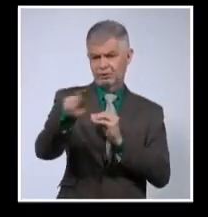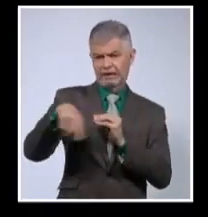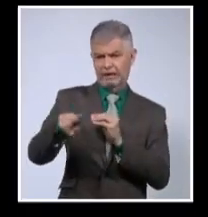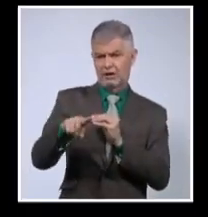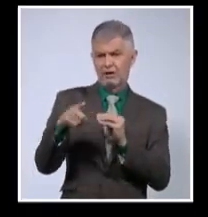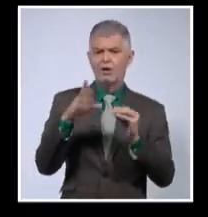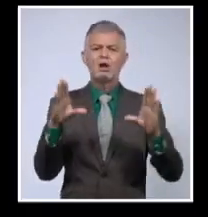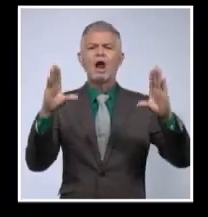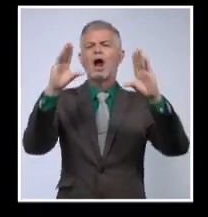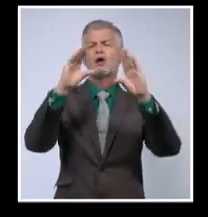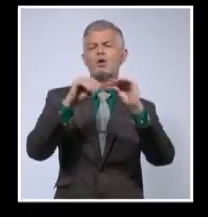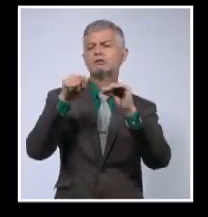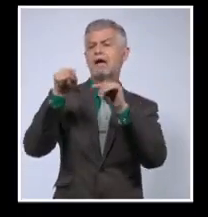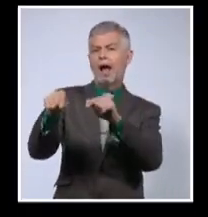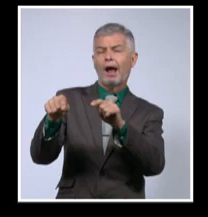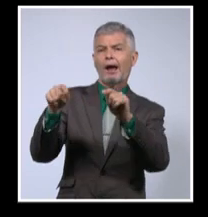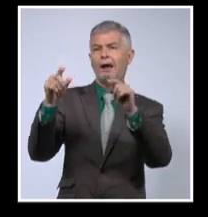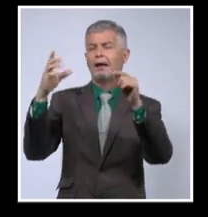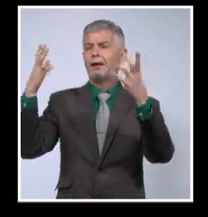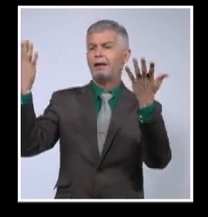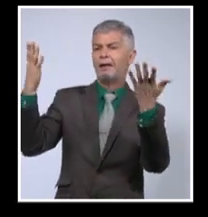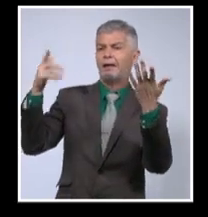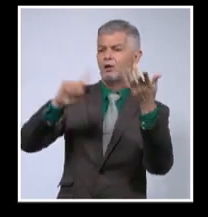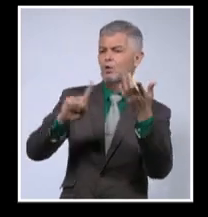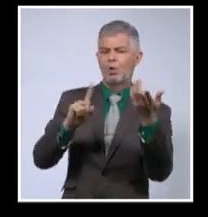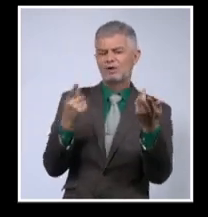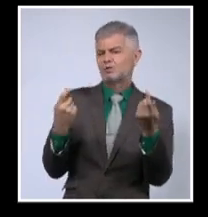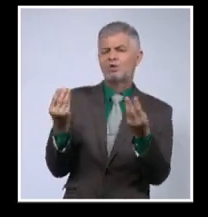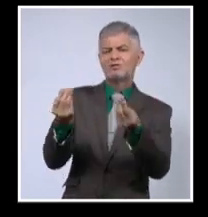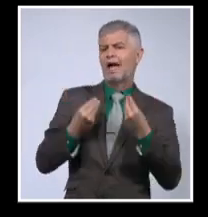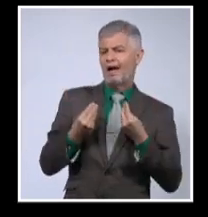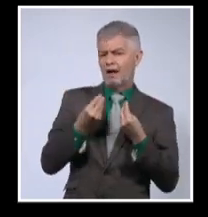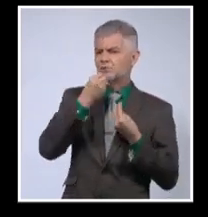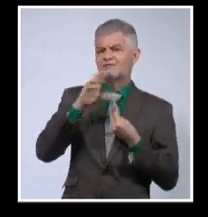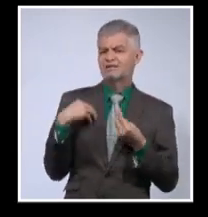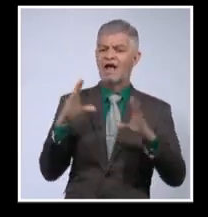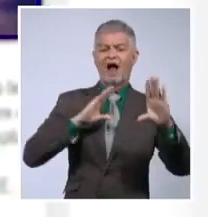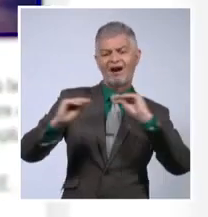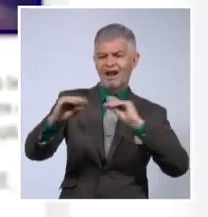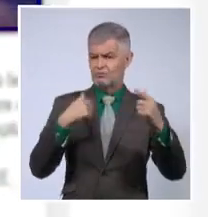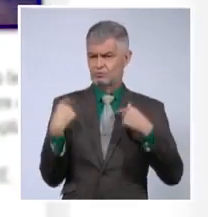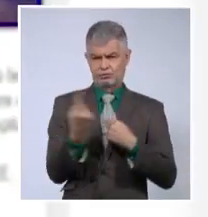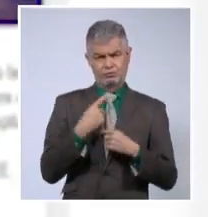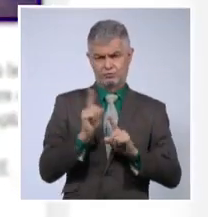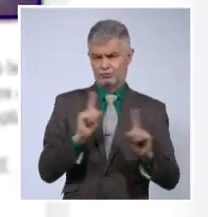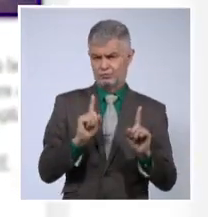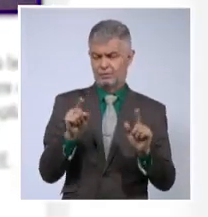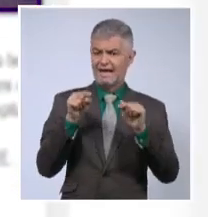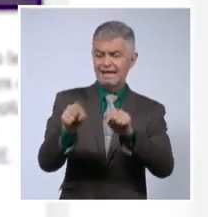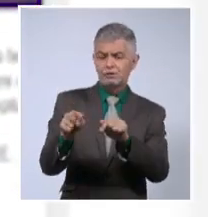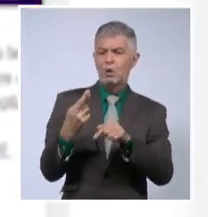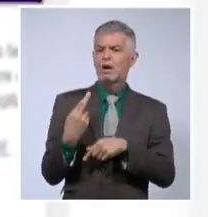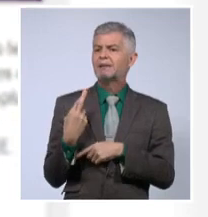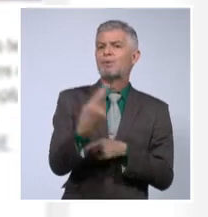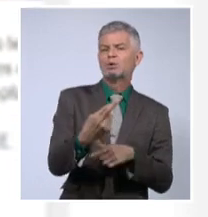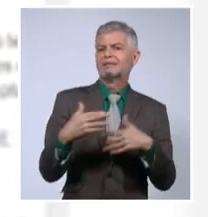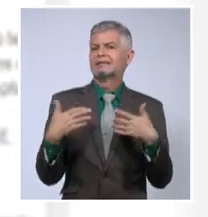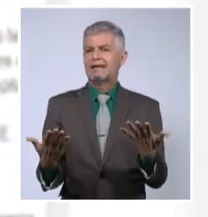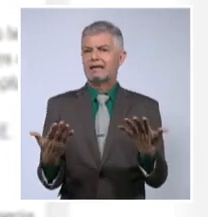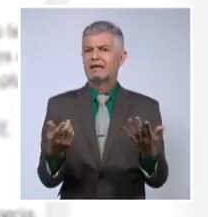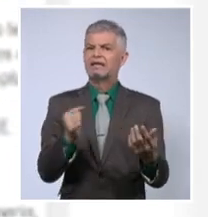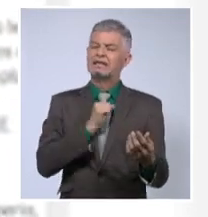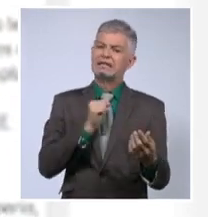sereno, no les da el derecho de hablar con nosotros. Responden, en definitiva, al objetivo permanente de revertir el proceso de